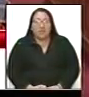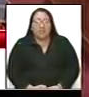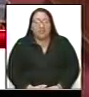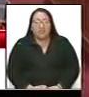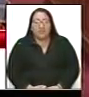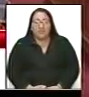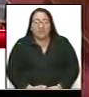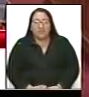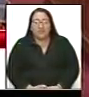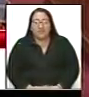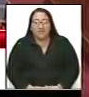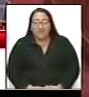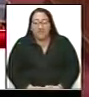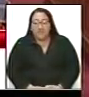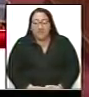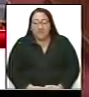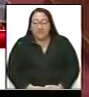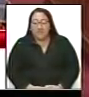Congresista Salgado.